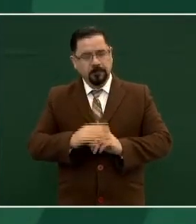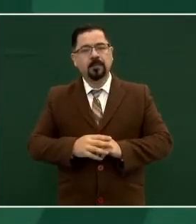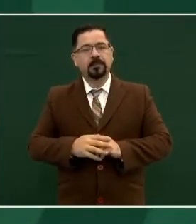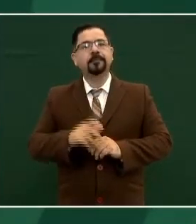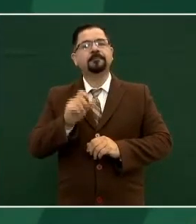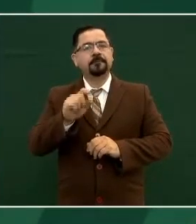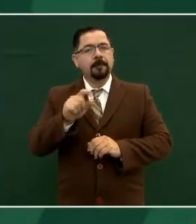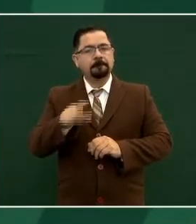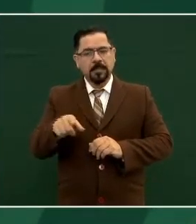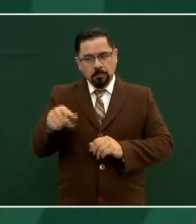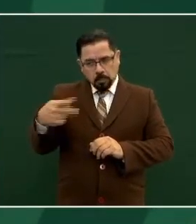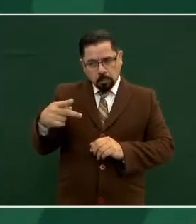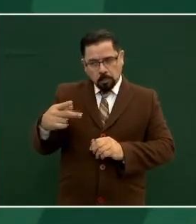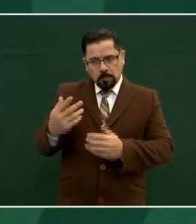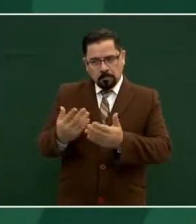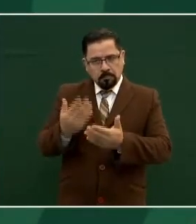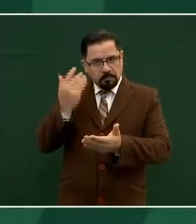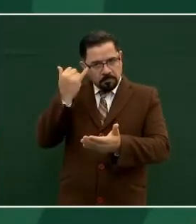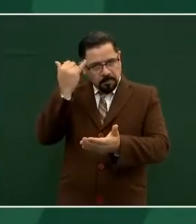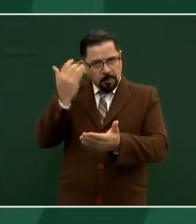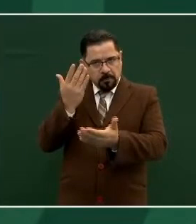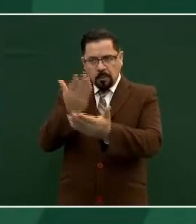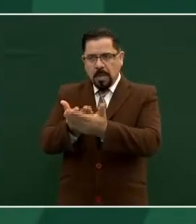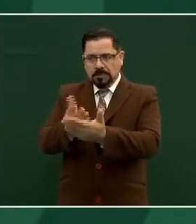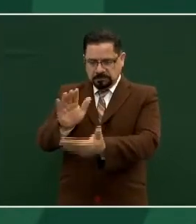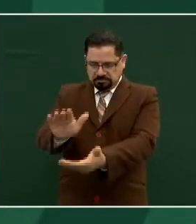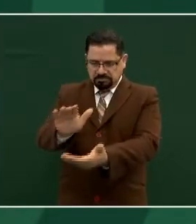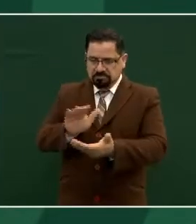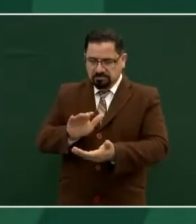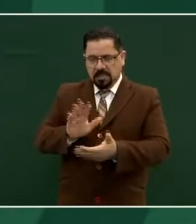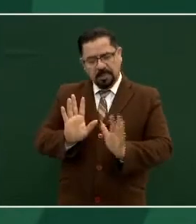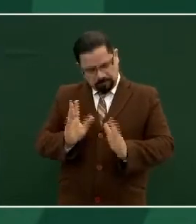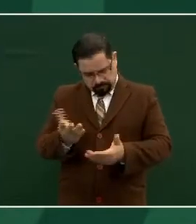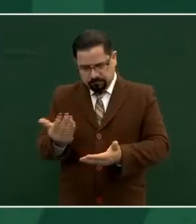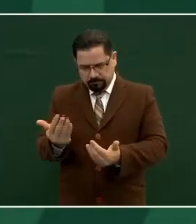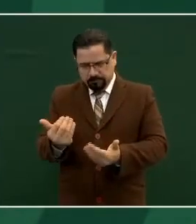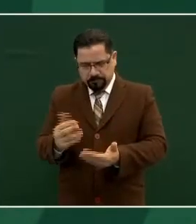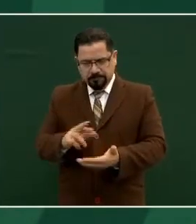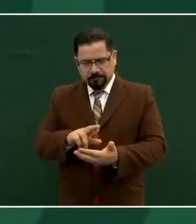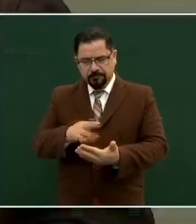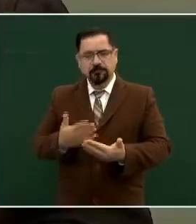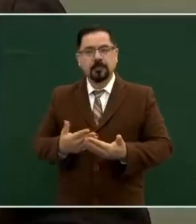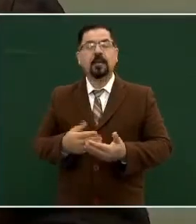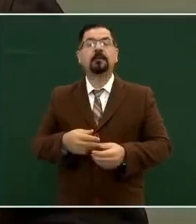recibir también tus propuestas. Yo quiero adelantar algo aquí,